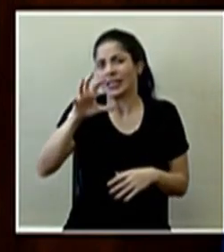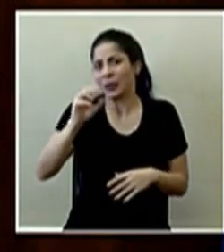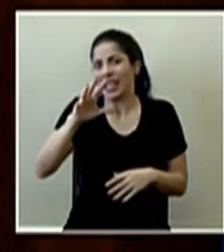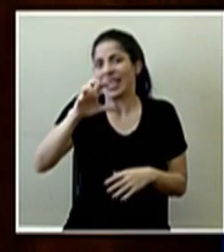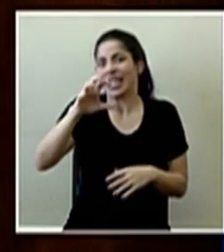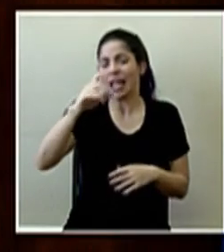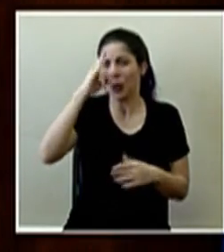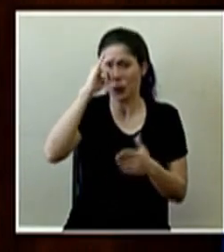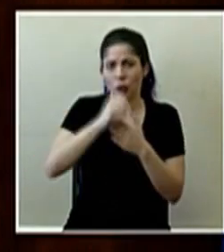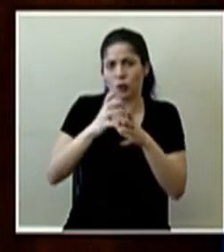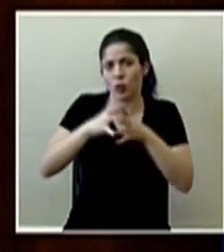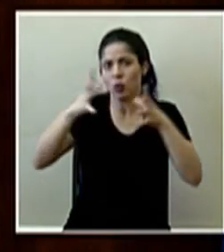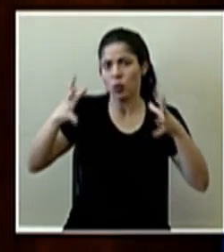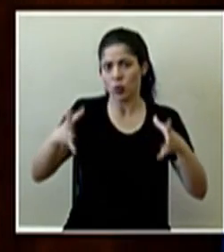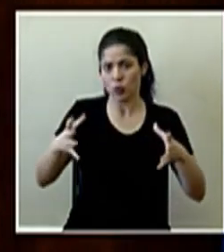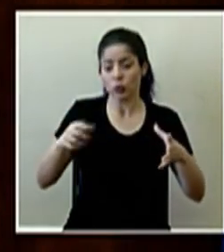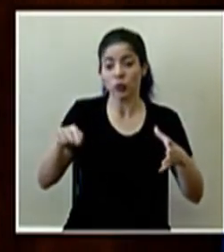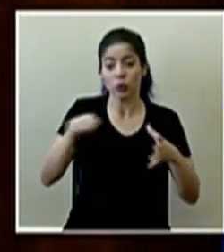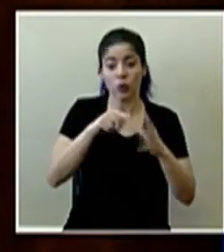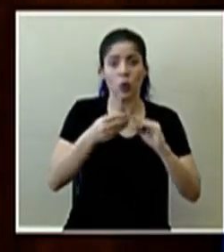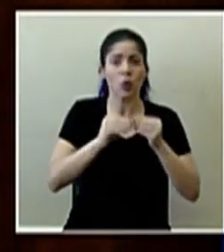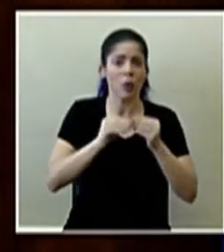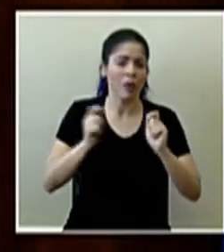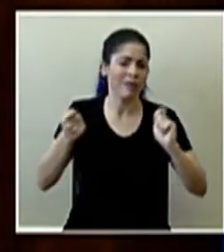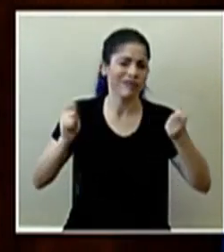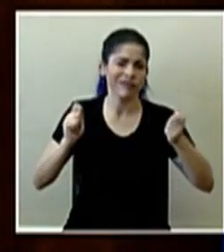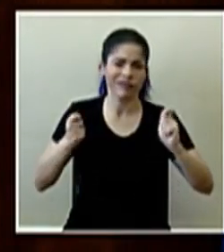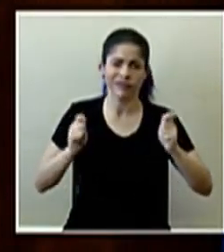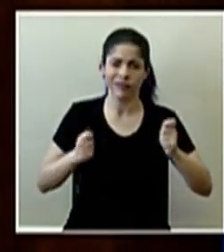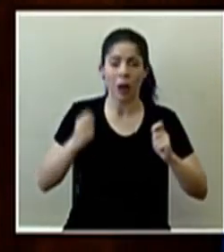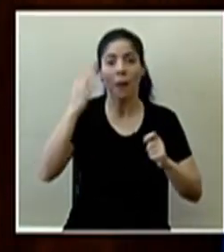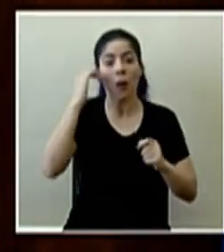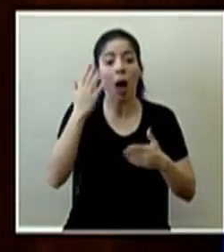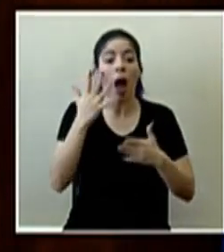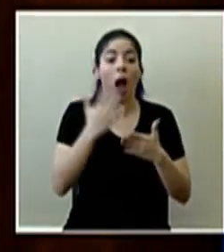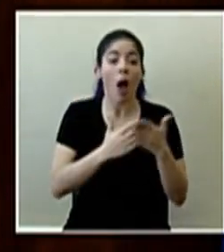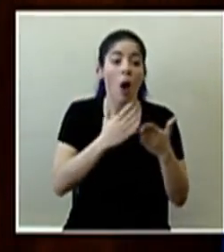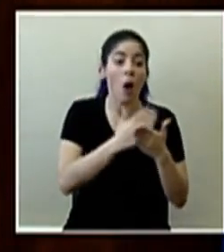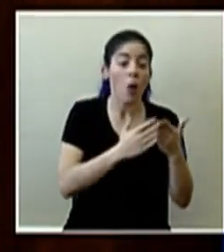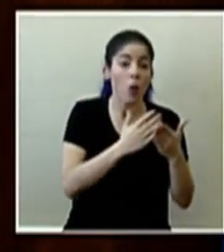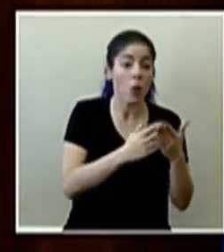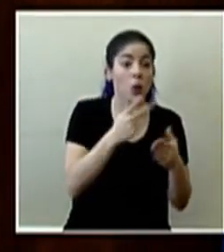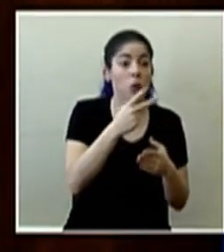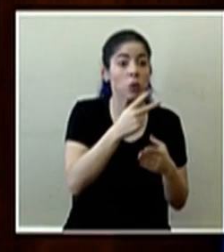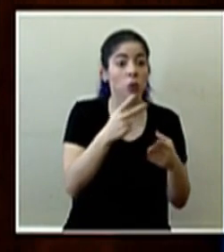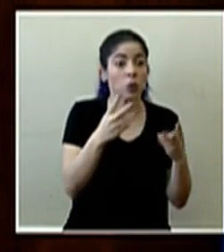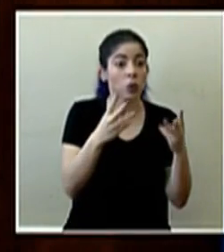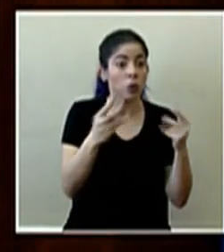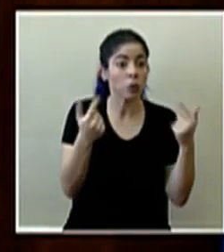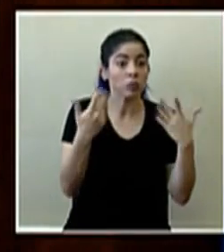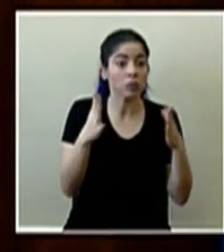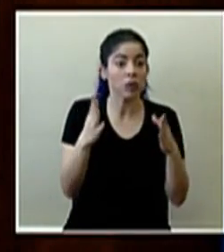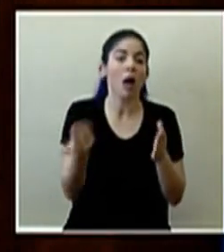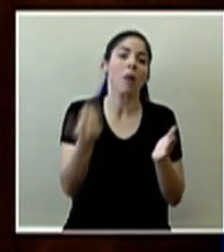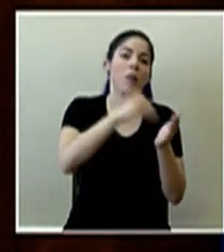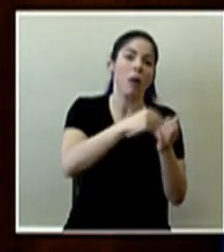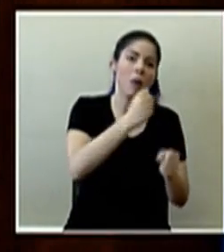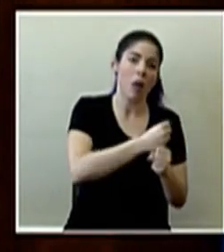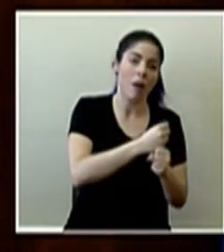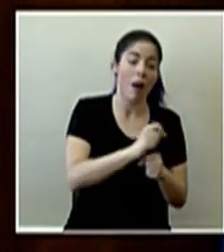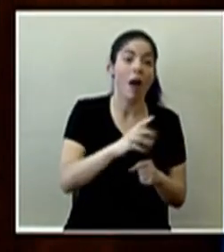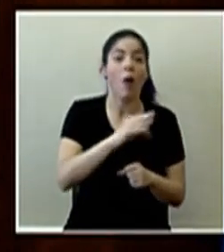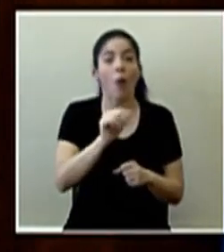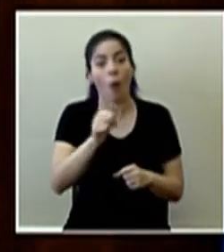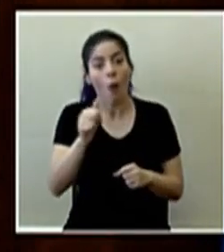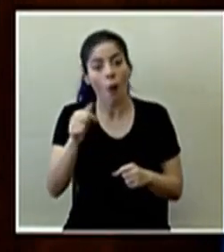450 a 500, y es un número muy dinámico, porque unos ya van cumpliendo su periodo de aislamiento, se va integrando y tal vez